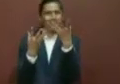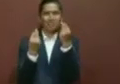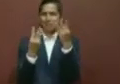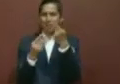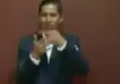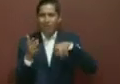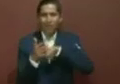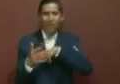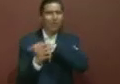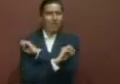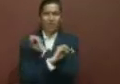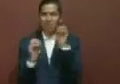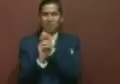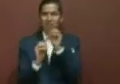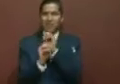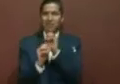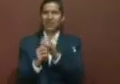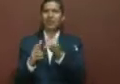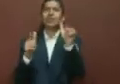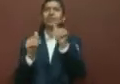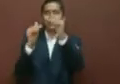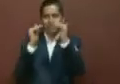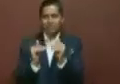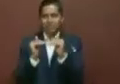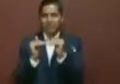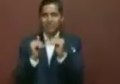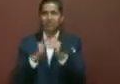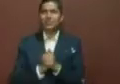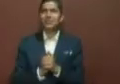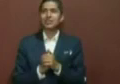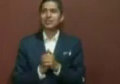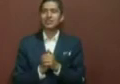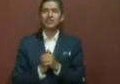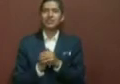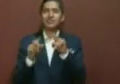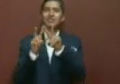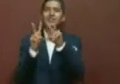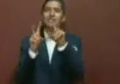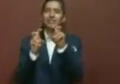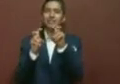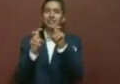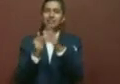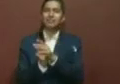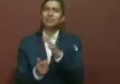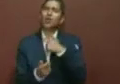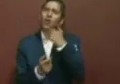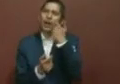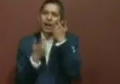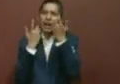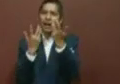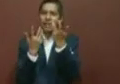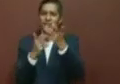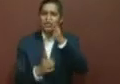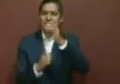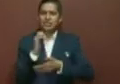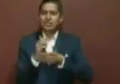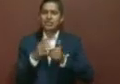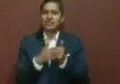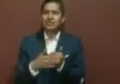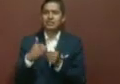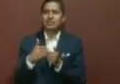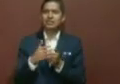no hay tales cancelaciones. Punto. Luego, el tema de que quisiera terminar, pues,